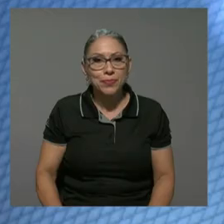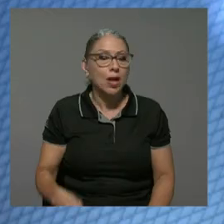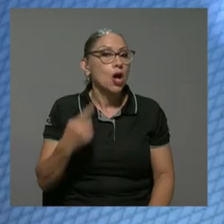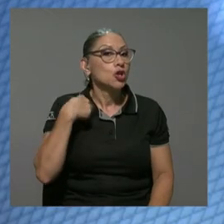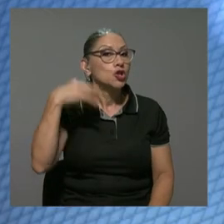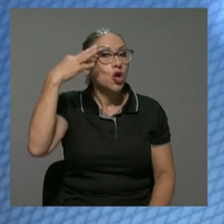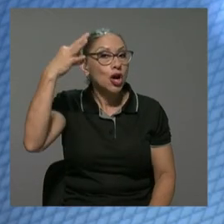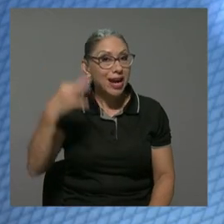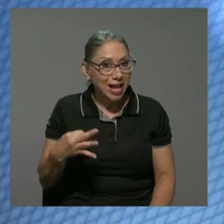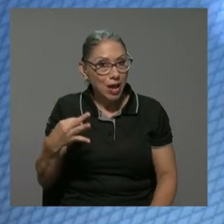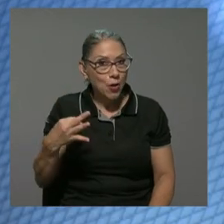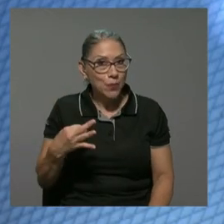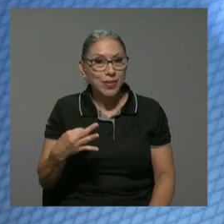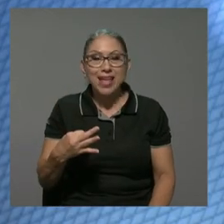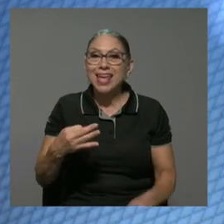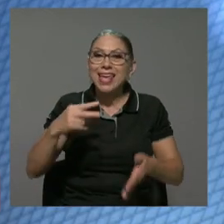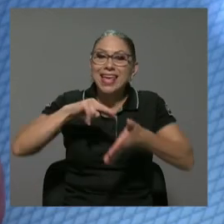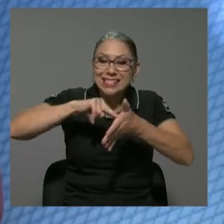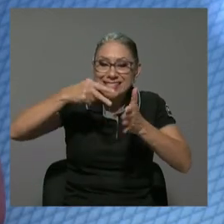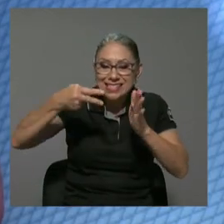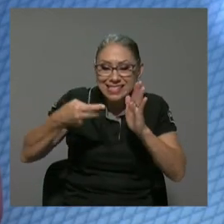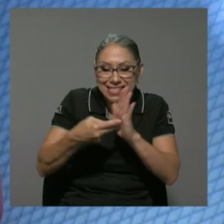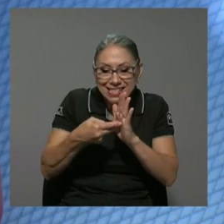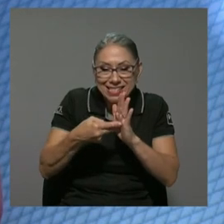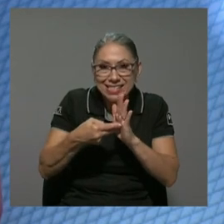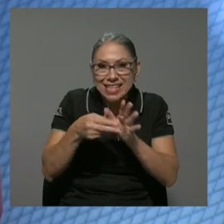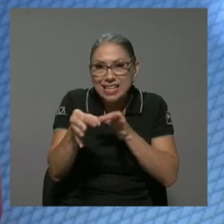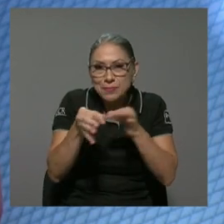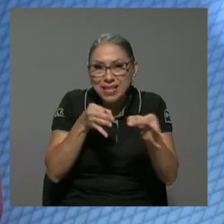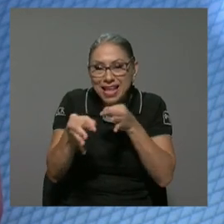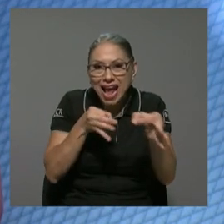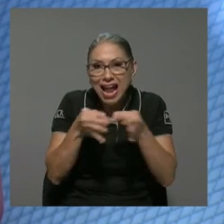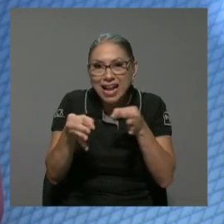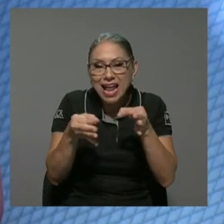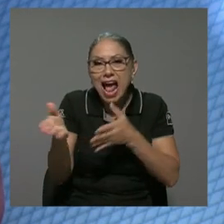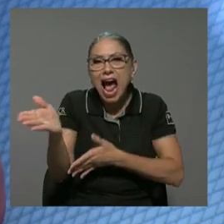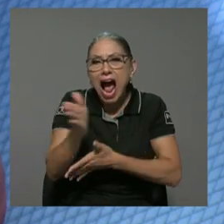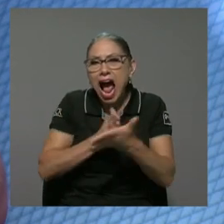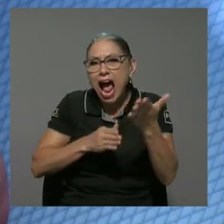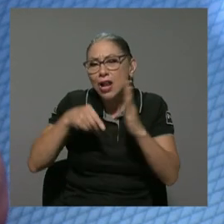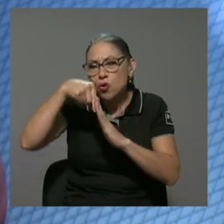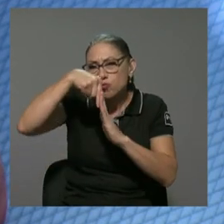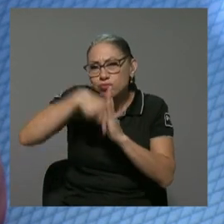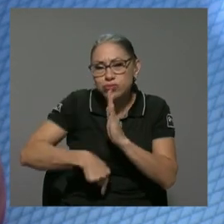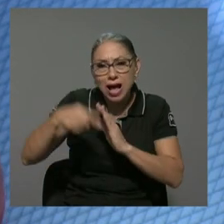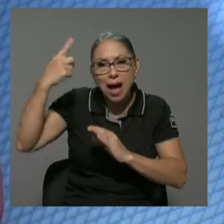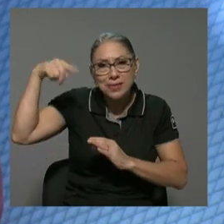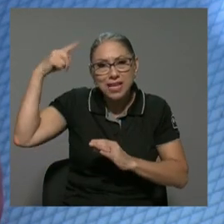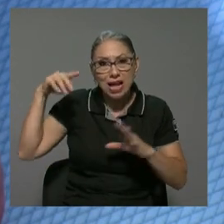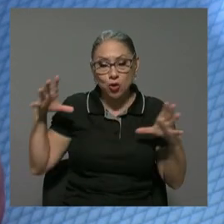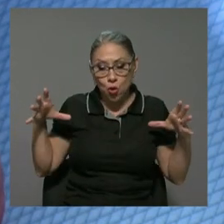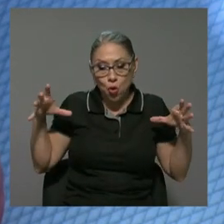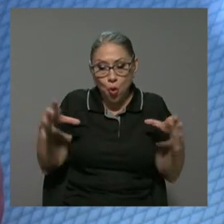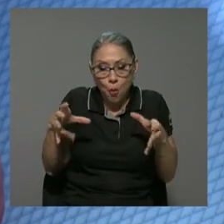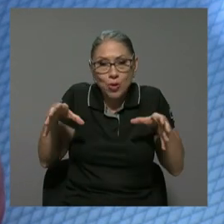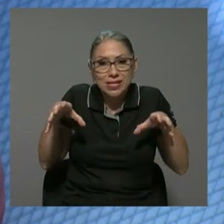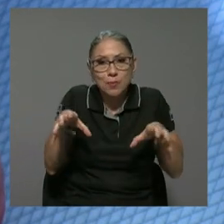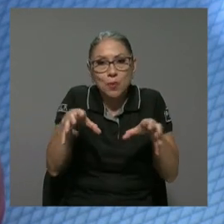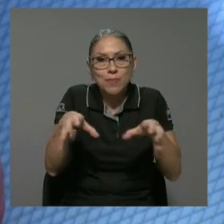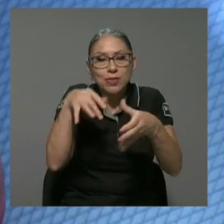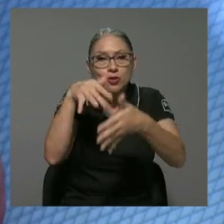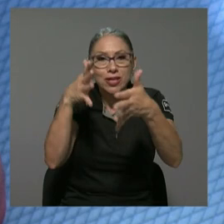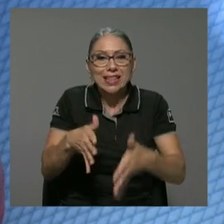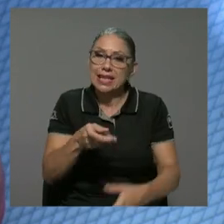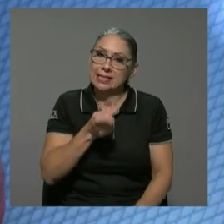ponerle definición a algo tan abstracto y diverso como es el Movimiento Estudiantil, pues es un poco difícil. Y también entra